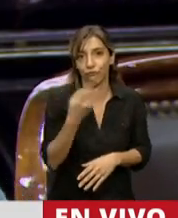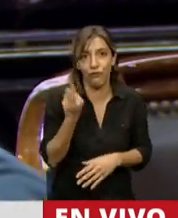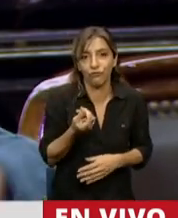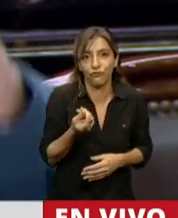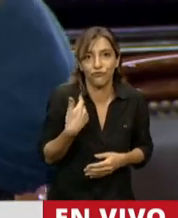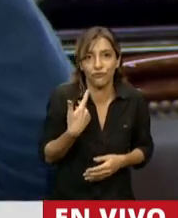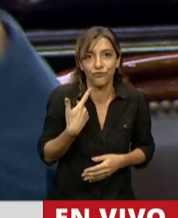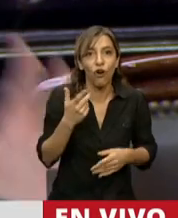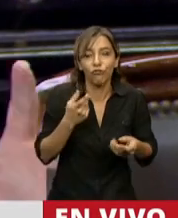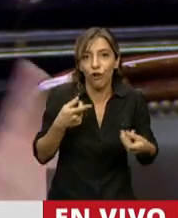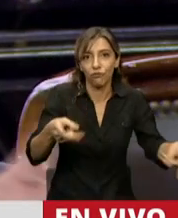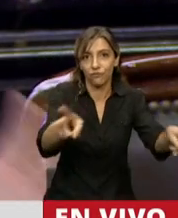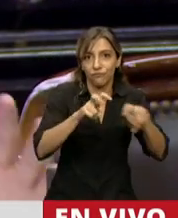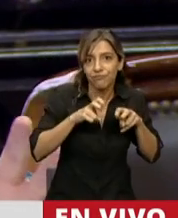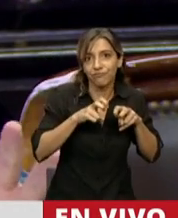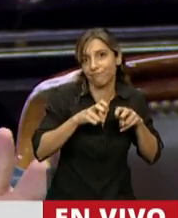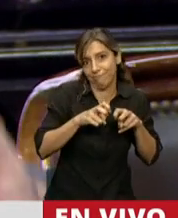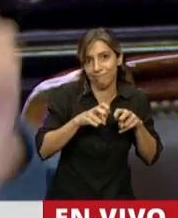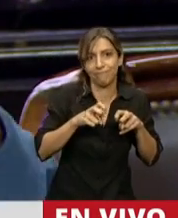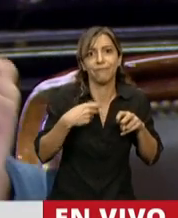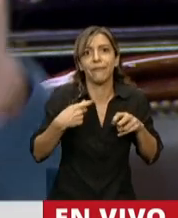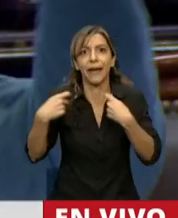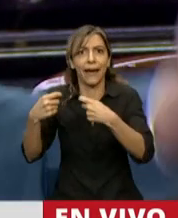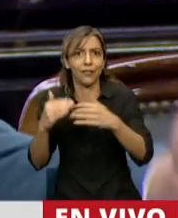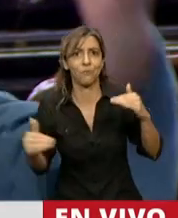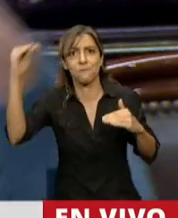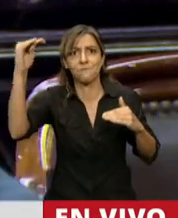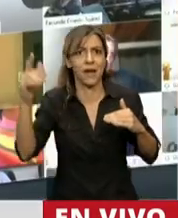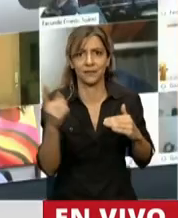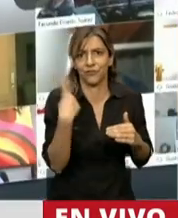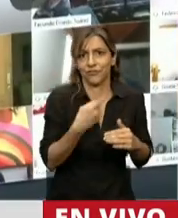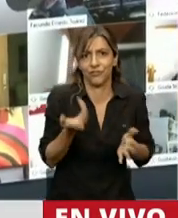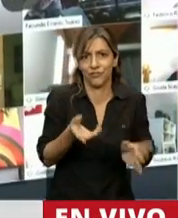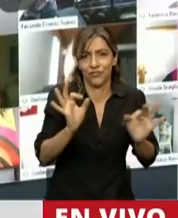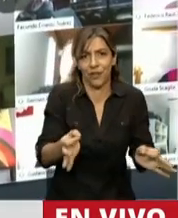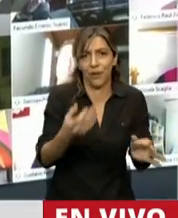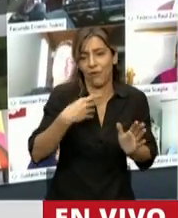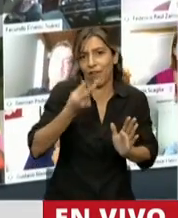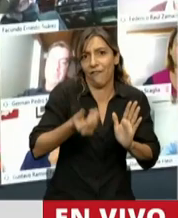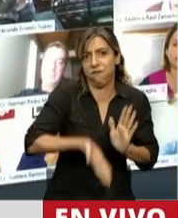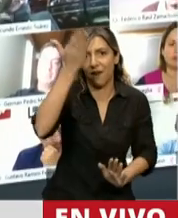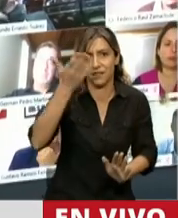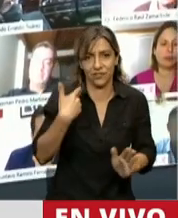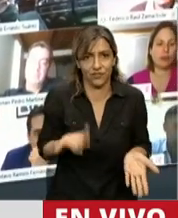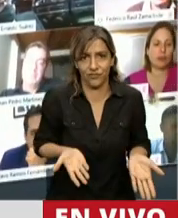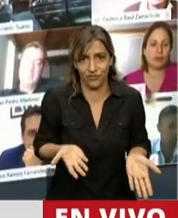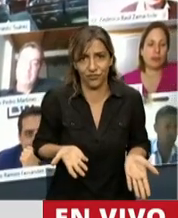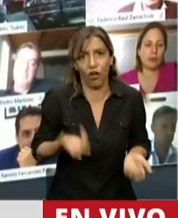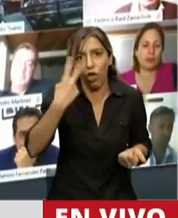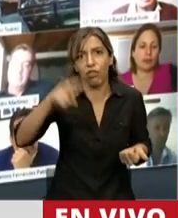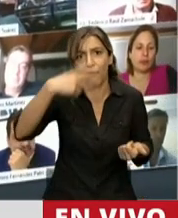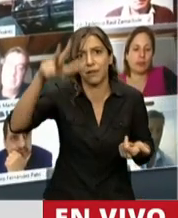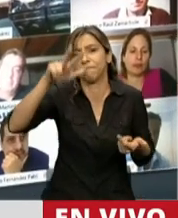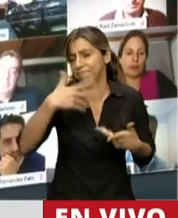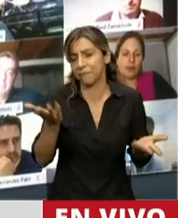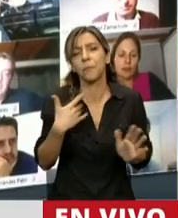emisión monetaria. Entonces aplica una política antiinflacionaria y el resultado es que se duplica la inflación. Entonces podría seguir con muchos ejemplos, pero no quiero